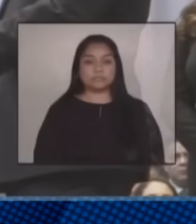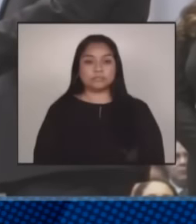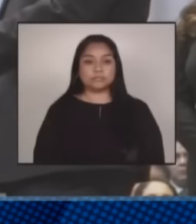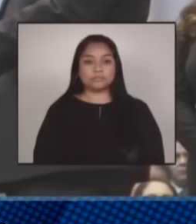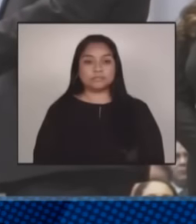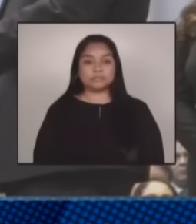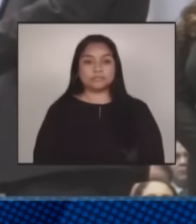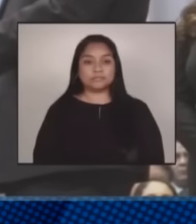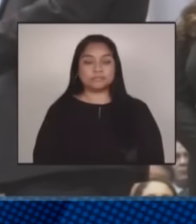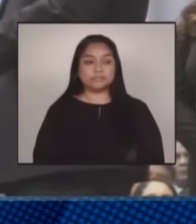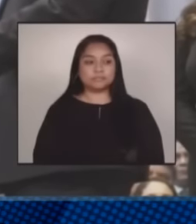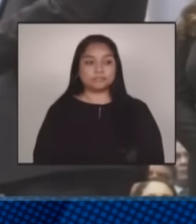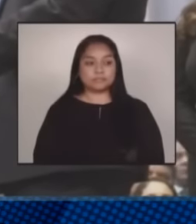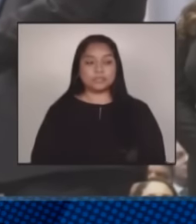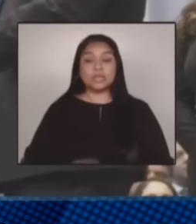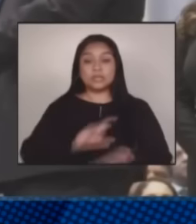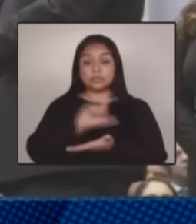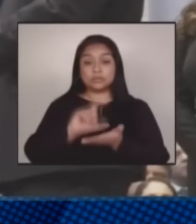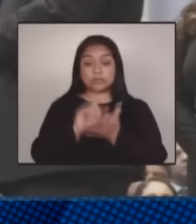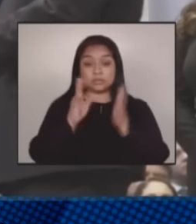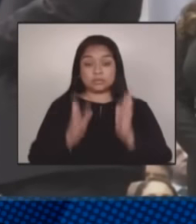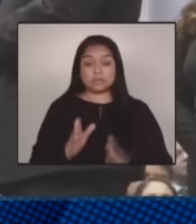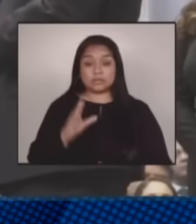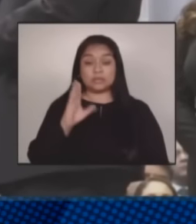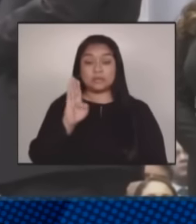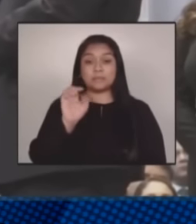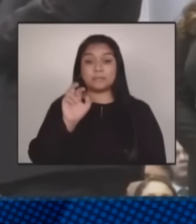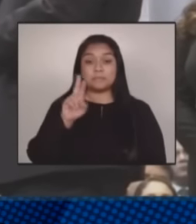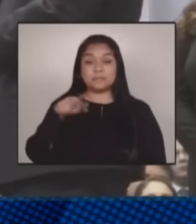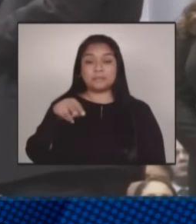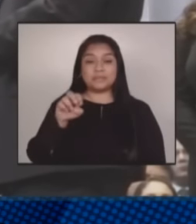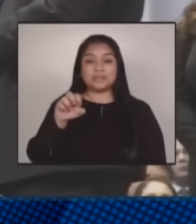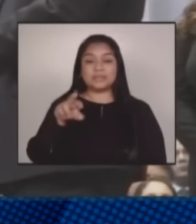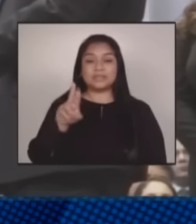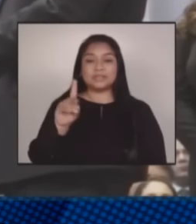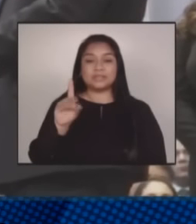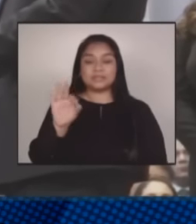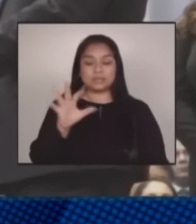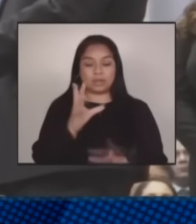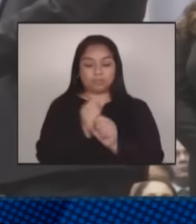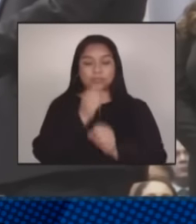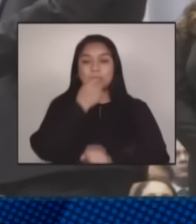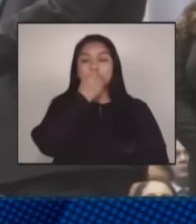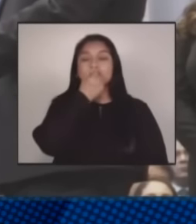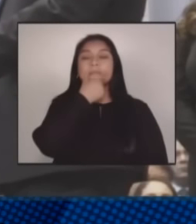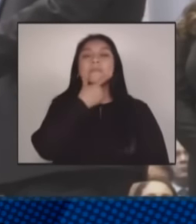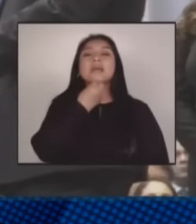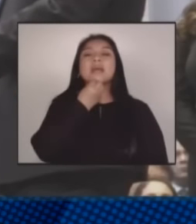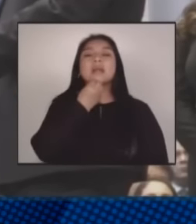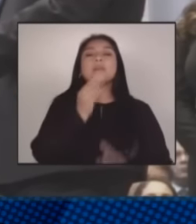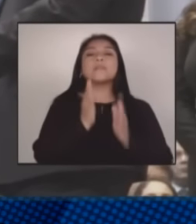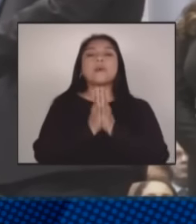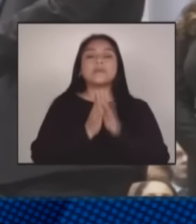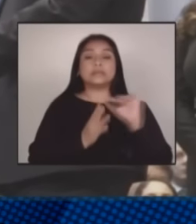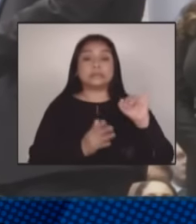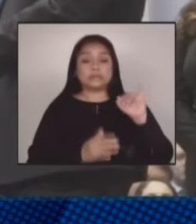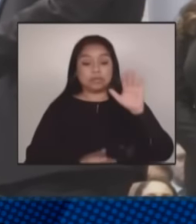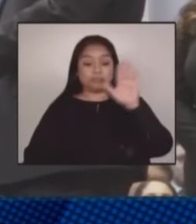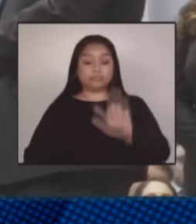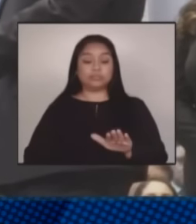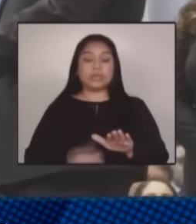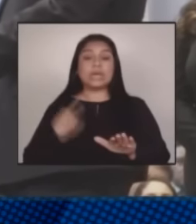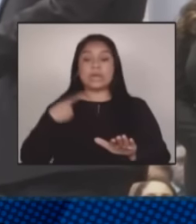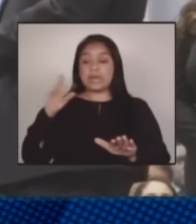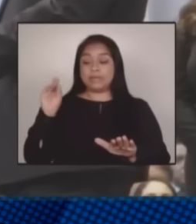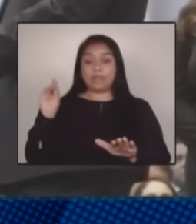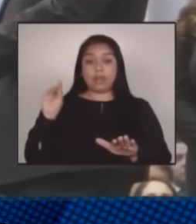en el Congreso saliente es porque un juez, utilizando una ley contra el crimen organizado, es decir, que no